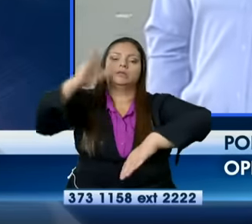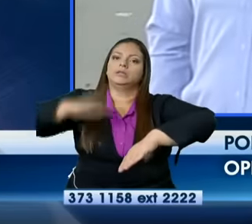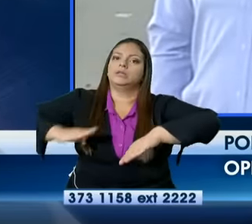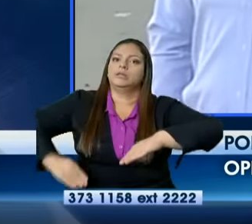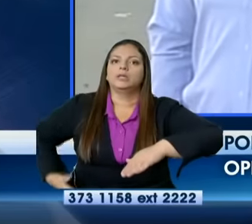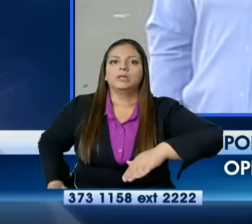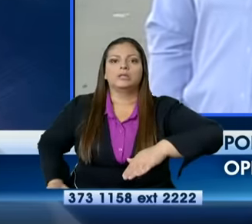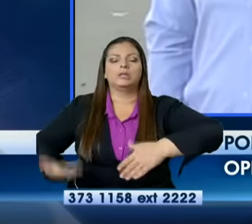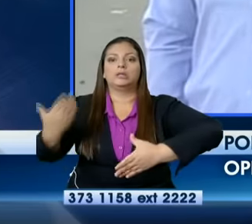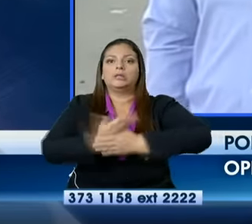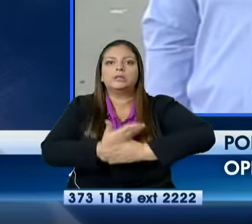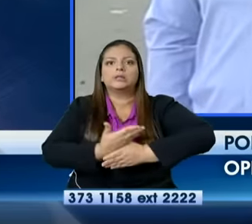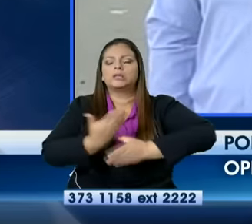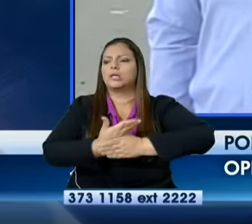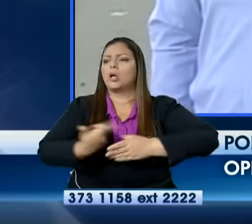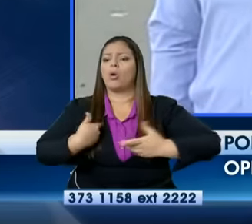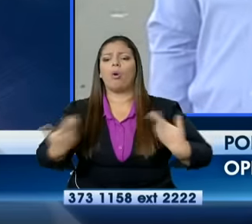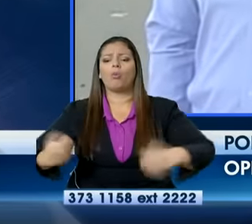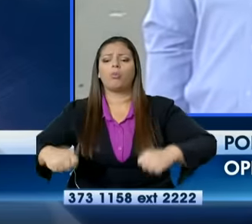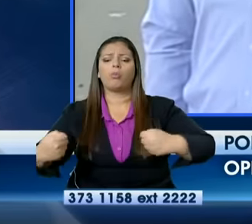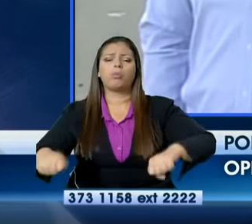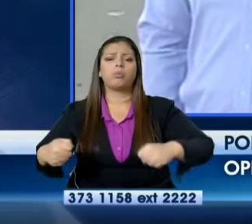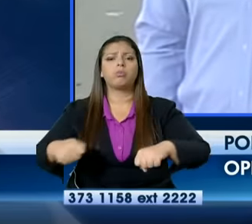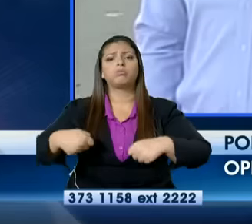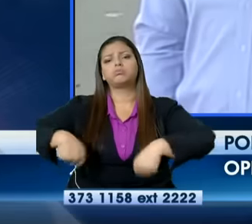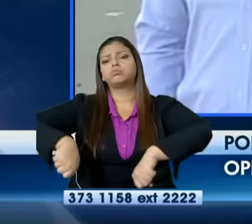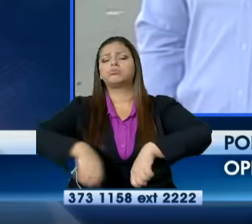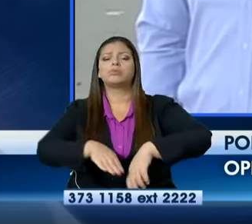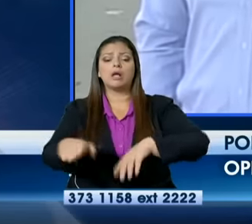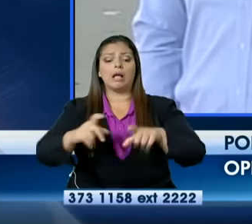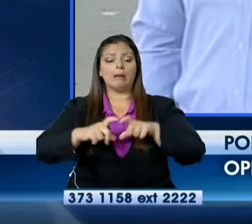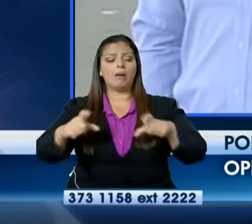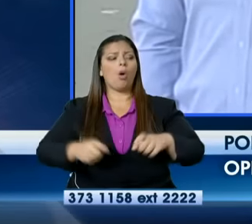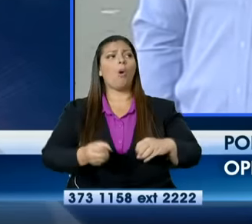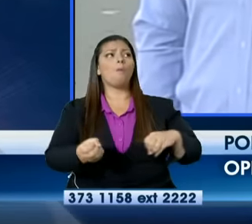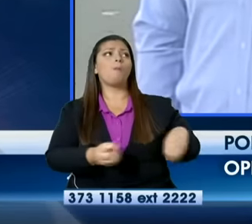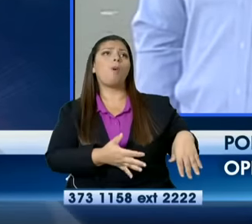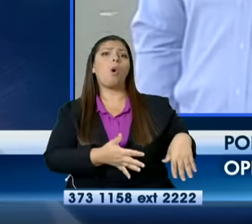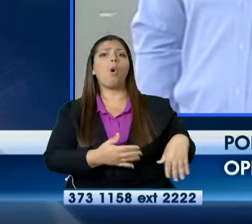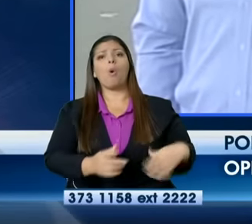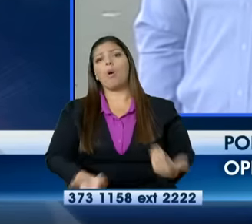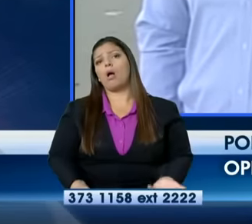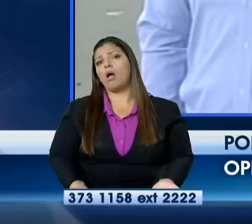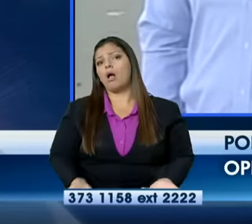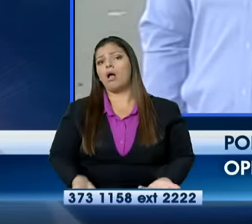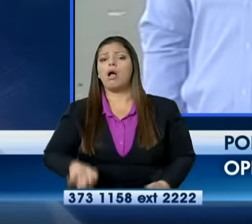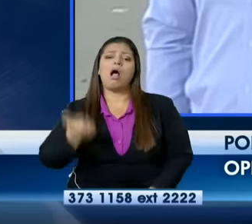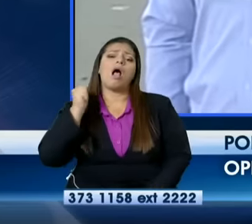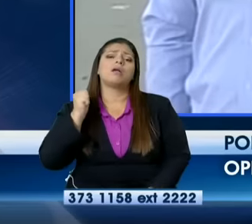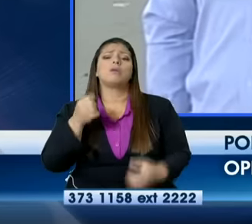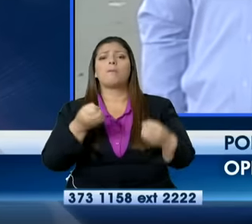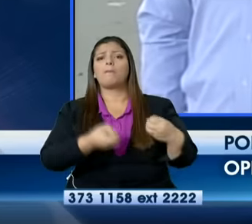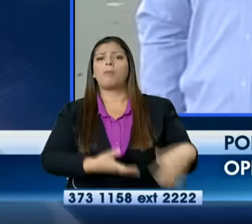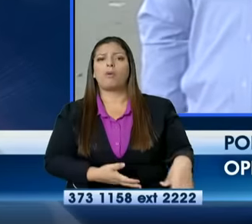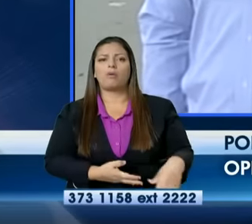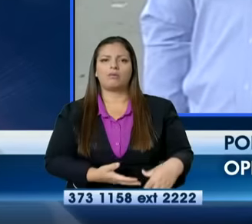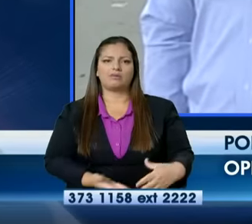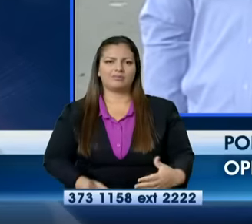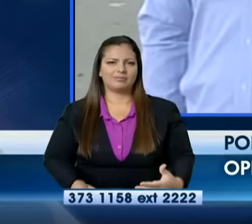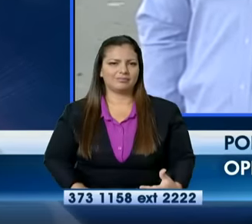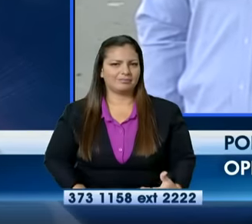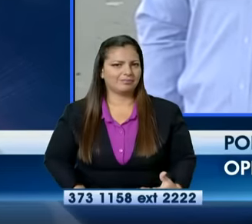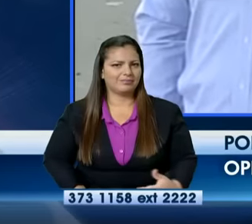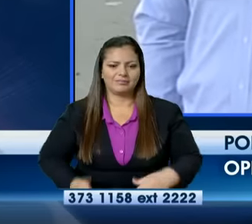acaba de caer la placa. Ahorita venían por ahí, la placa se me cayó allá, creo que se me quedó. Ayer se me perdió, no tengo plata. El problema de fondo es que salieron tarde y